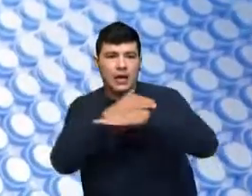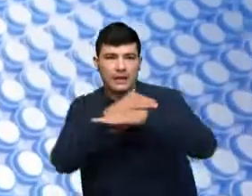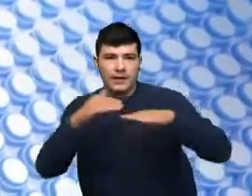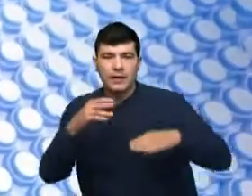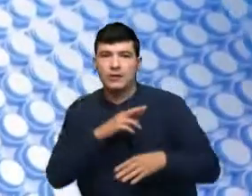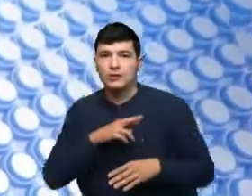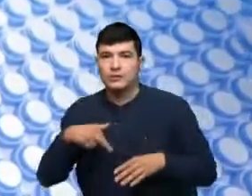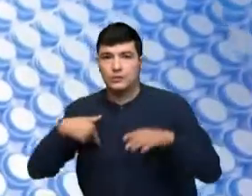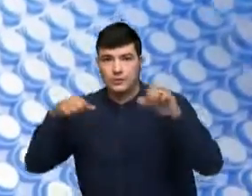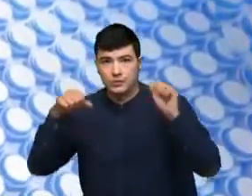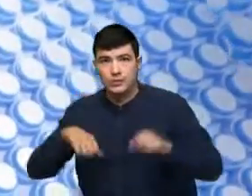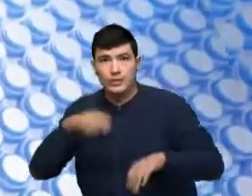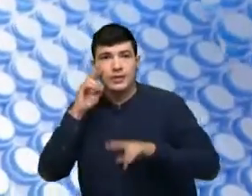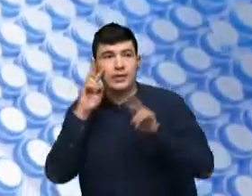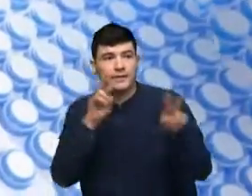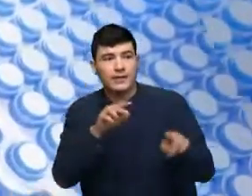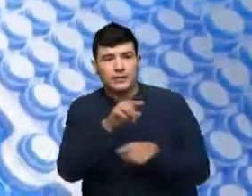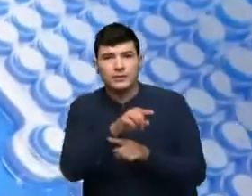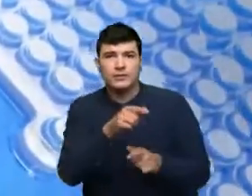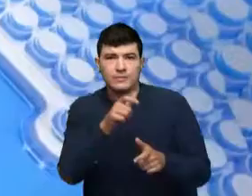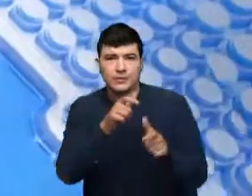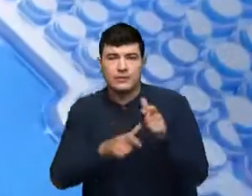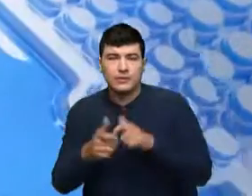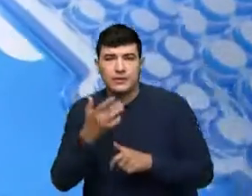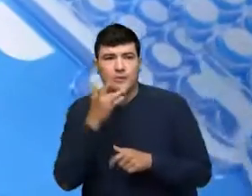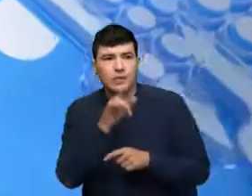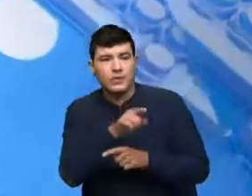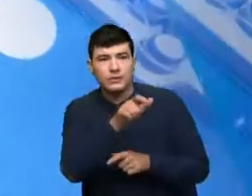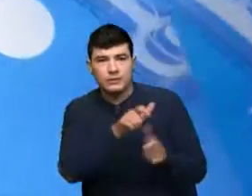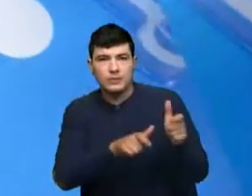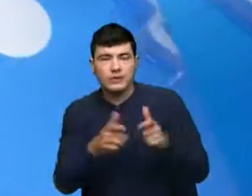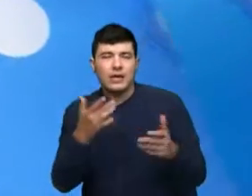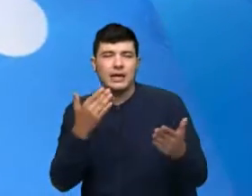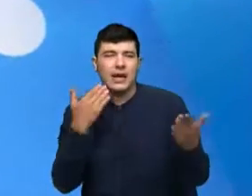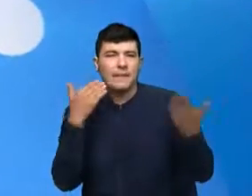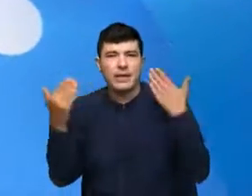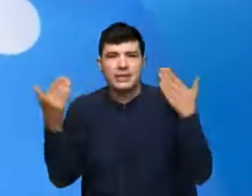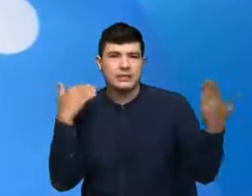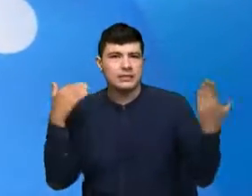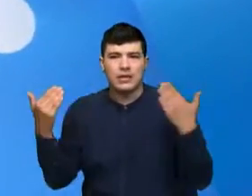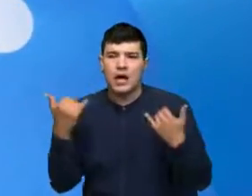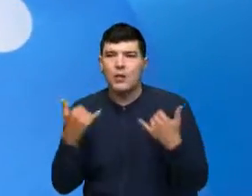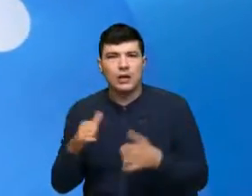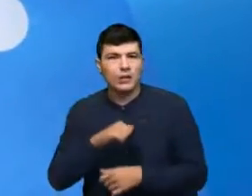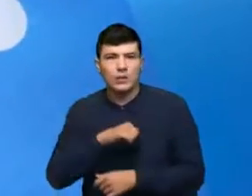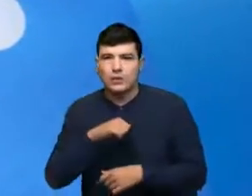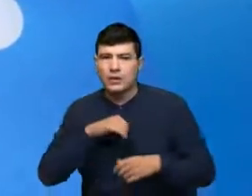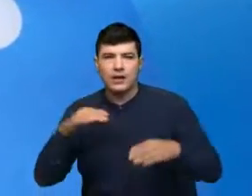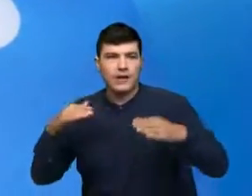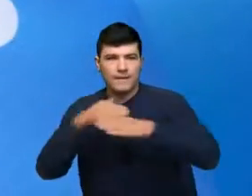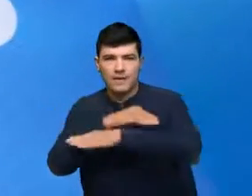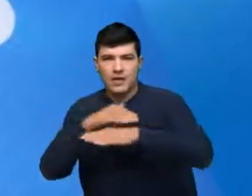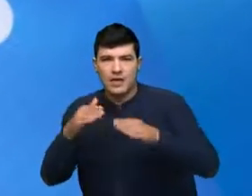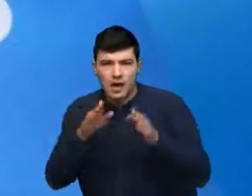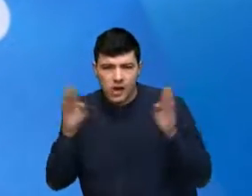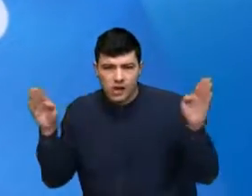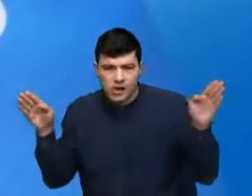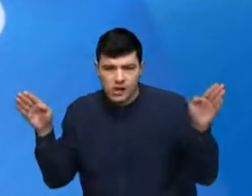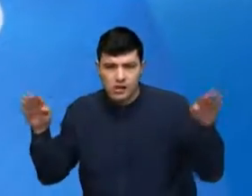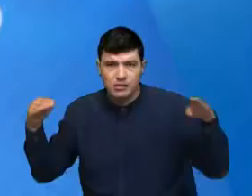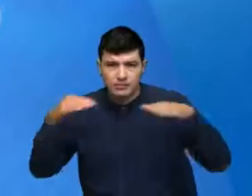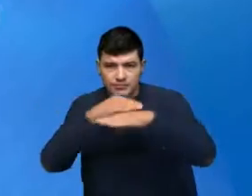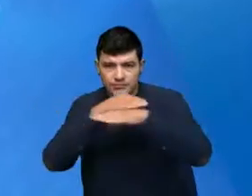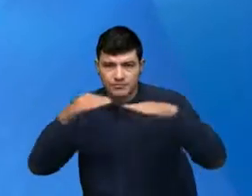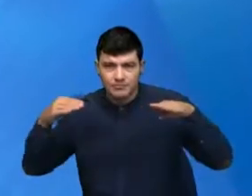ver, los pobres campesinos ya no tienen vía. Es un caminito que corre